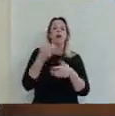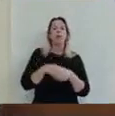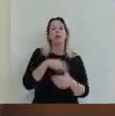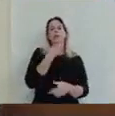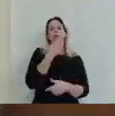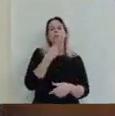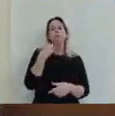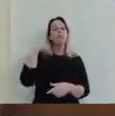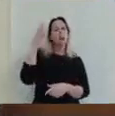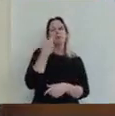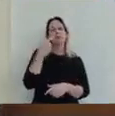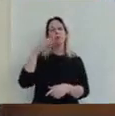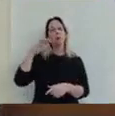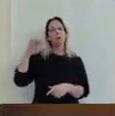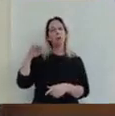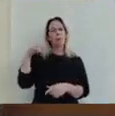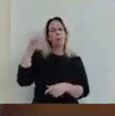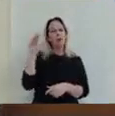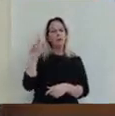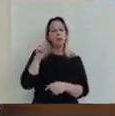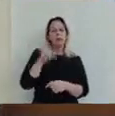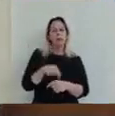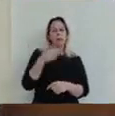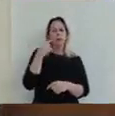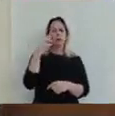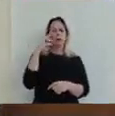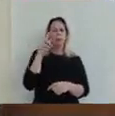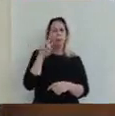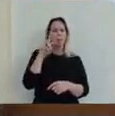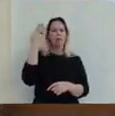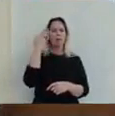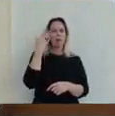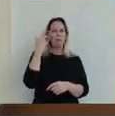hospital ante esta aseveración? No se imaginan.